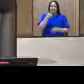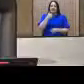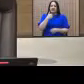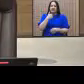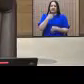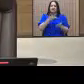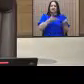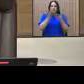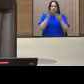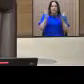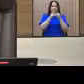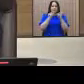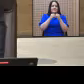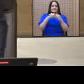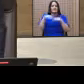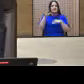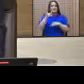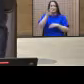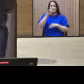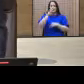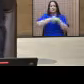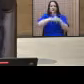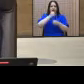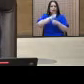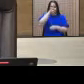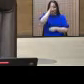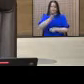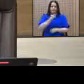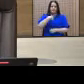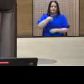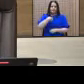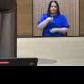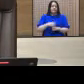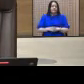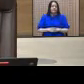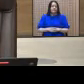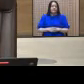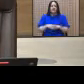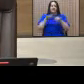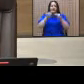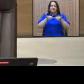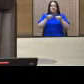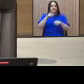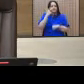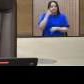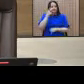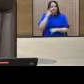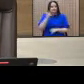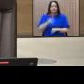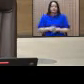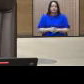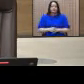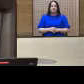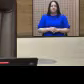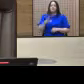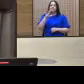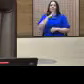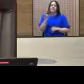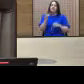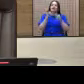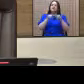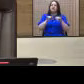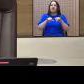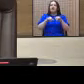Llevamos más de 2 años, creo yo, de estar viendo y estar